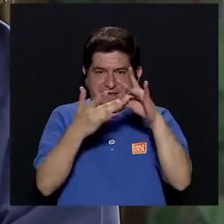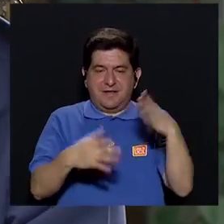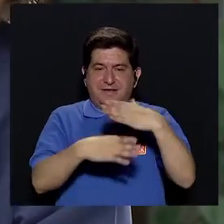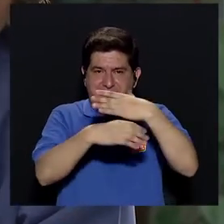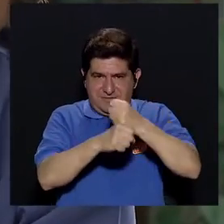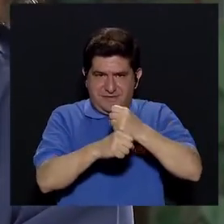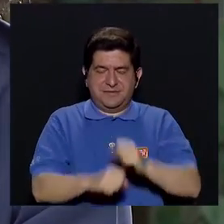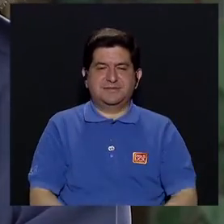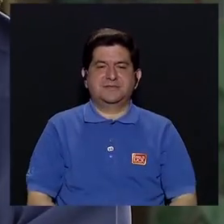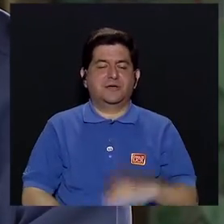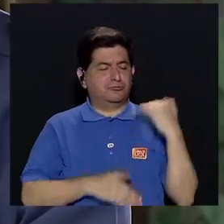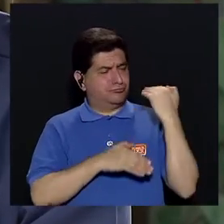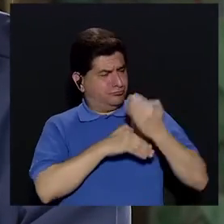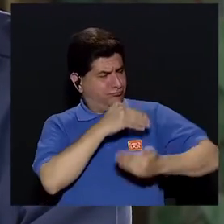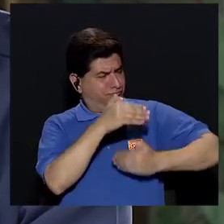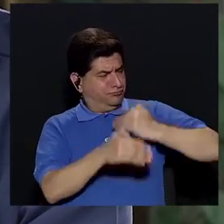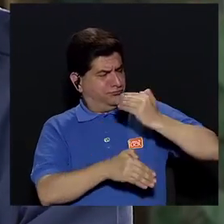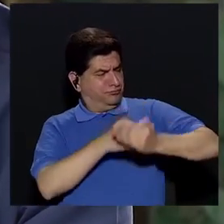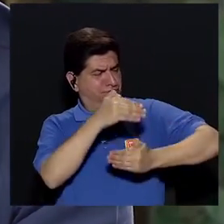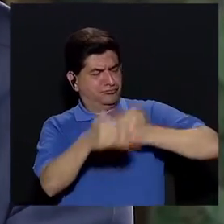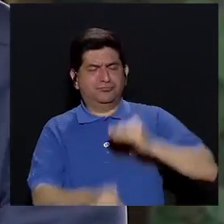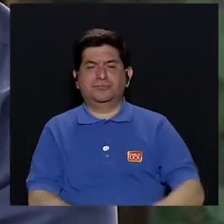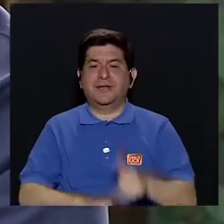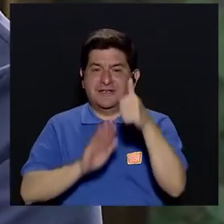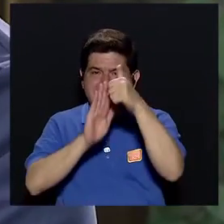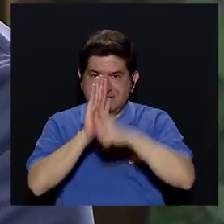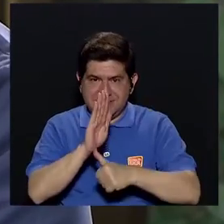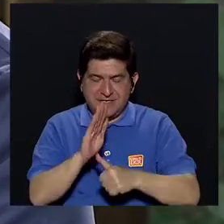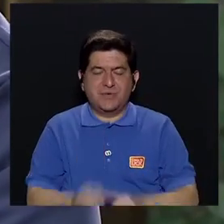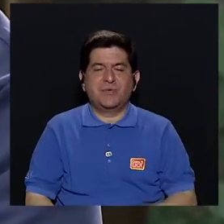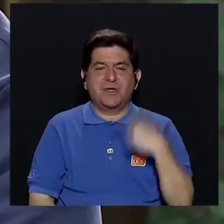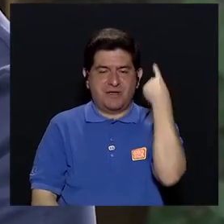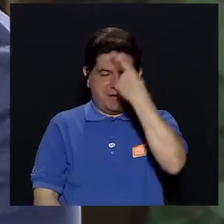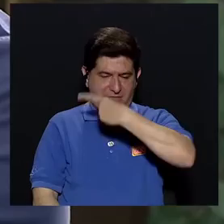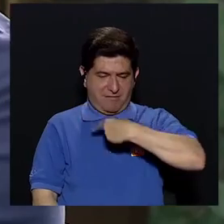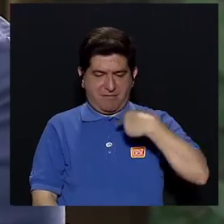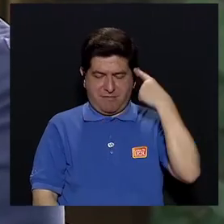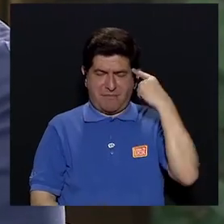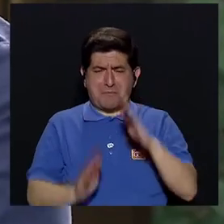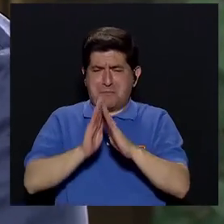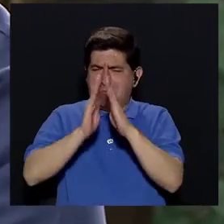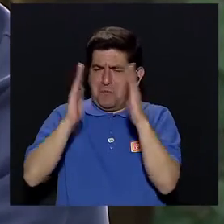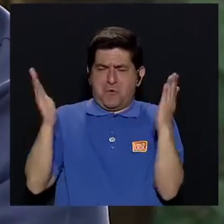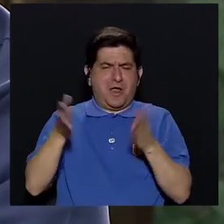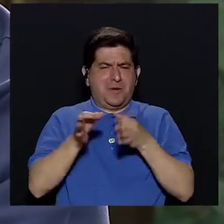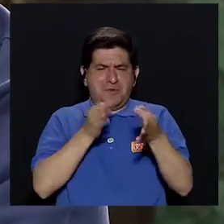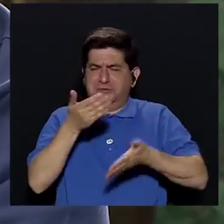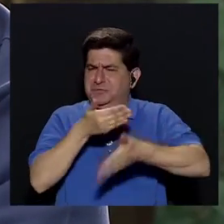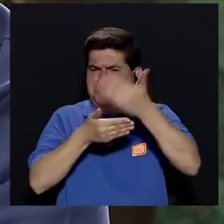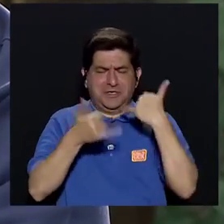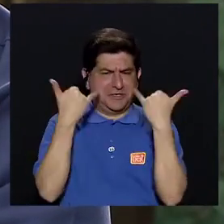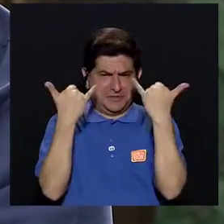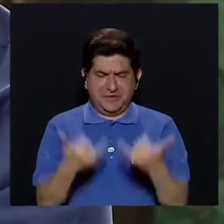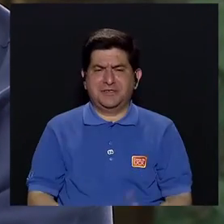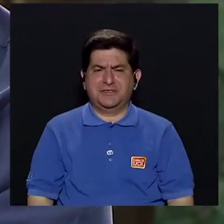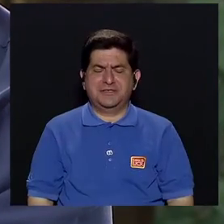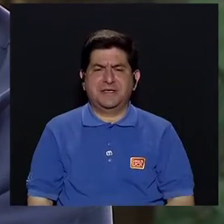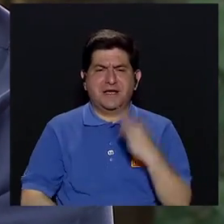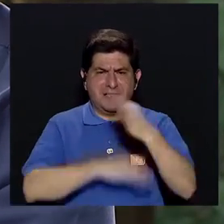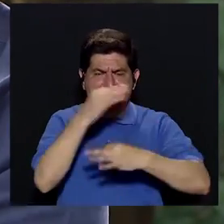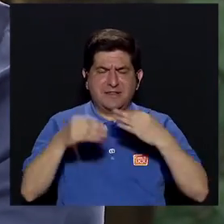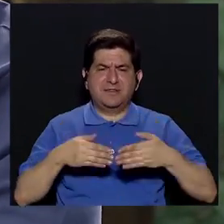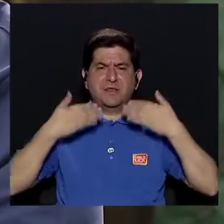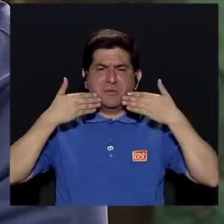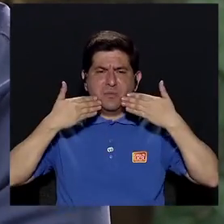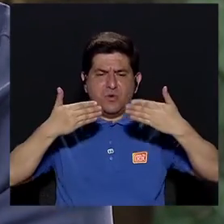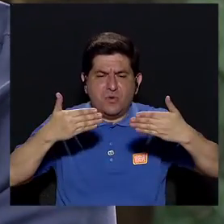se realizan procedimientos de cirugía maxilofacial tan amplios como los que hemos hablado, de cirugía